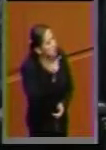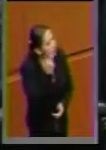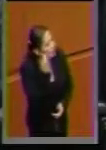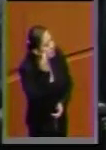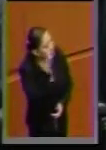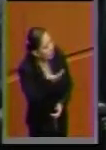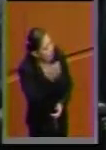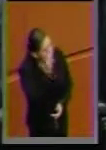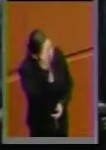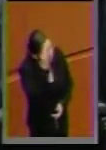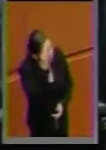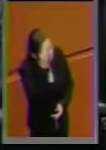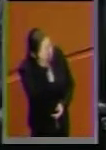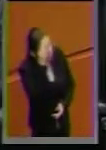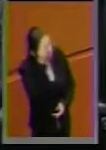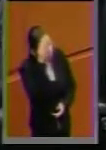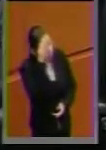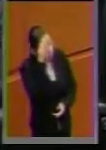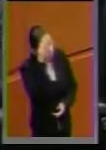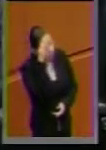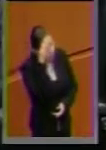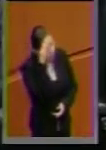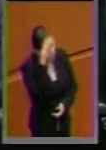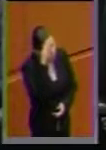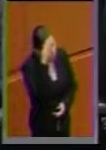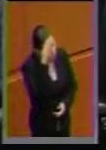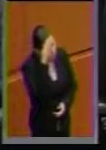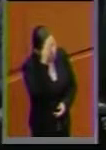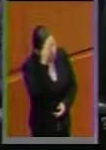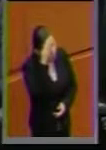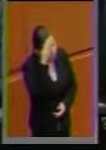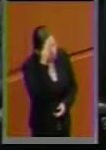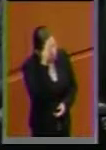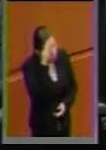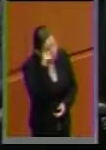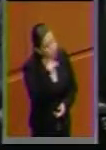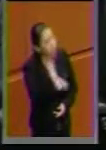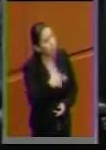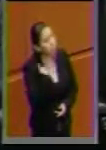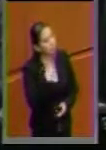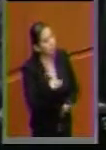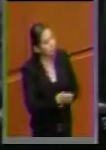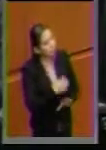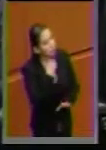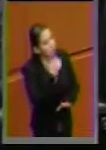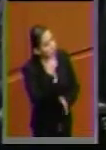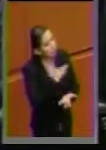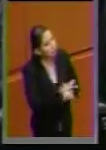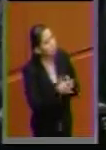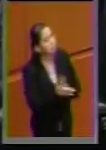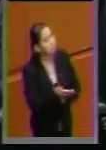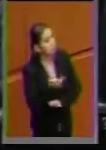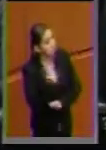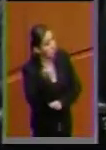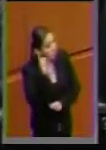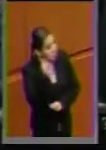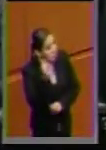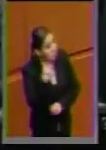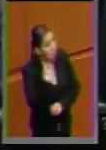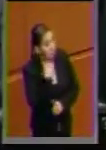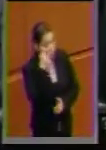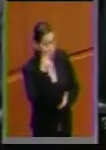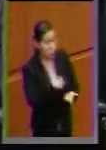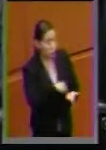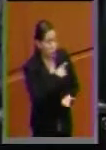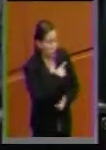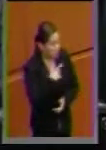como aquí desde instinto hay un fiscal anticorrupción ojalá y verdaderamente yo creo que